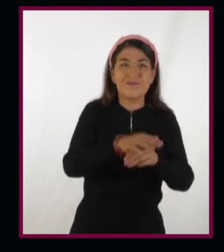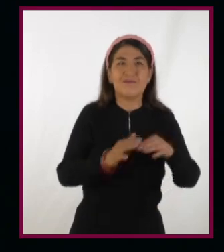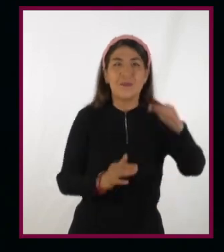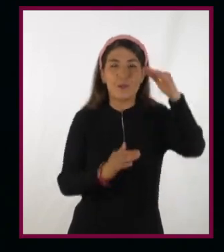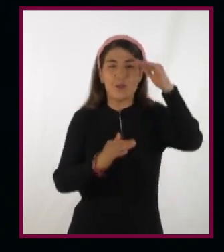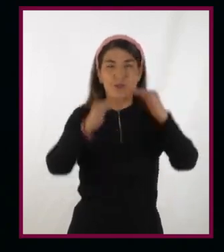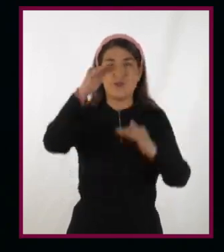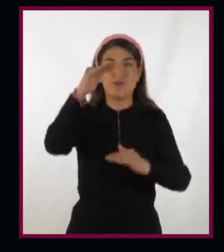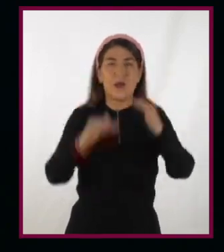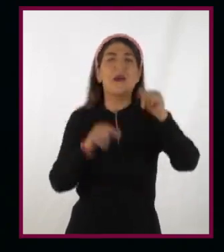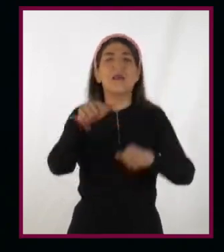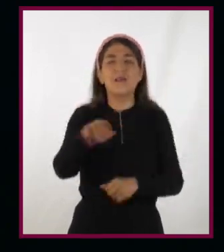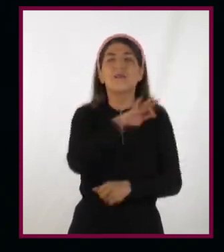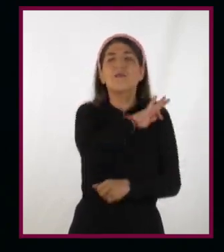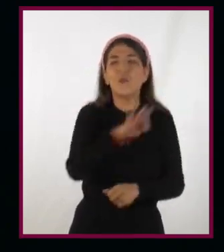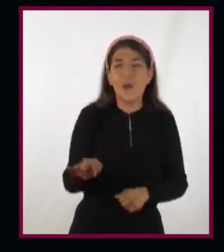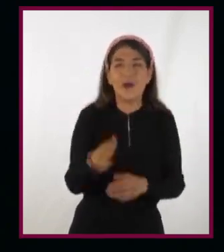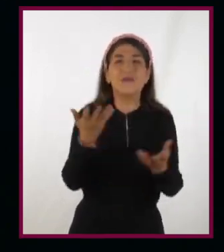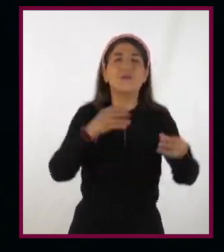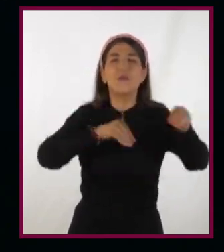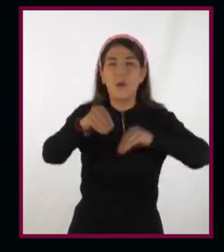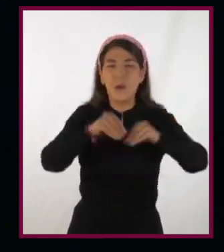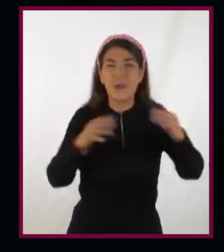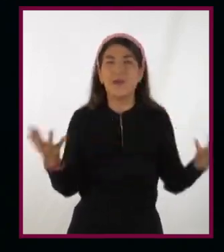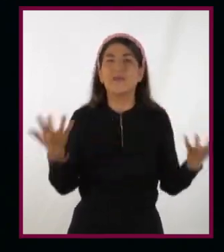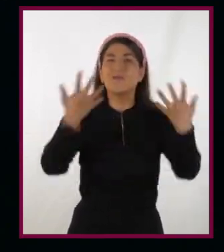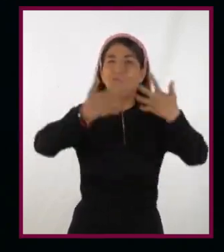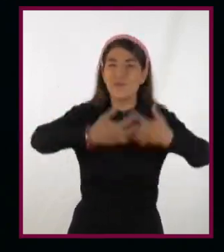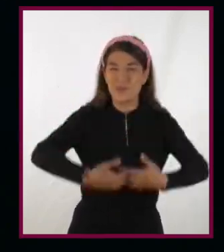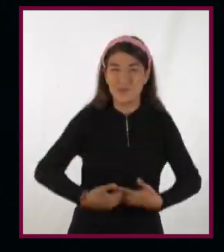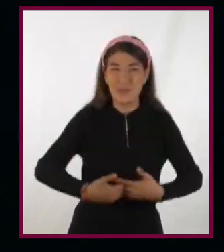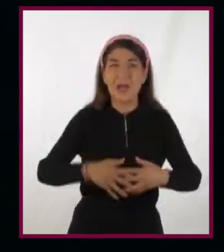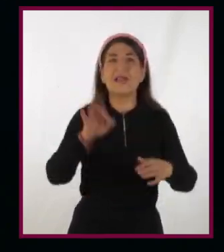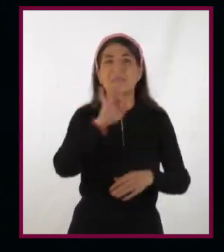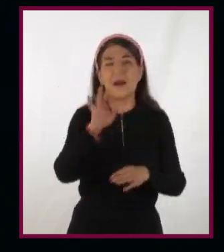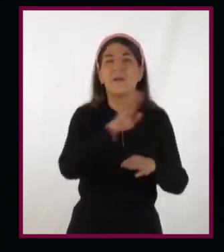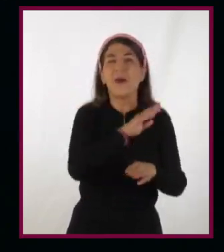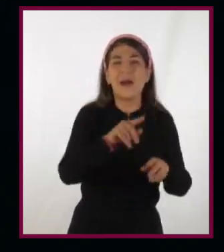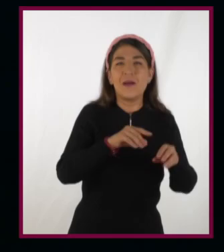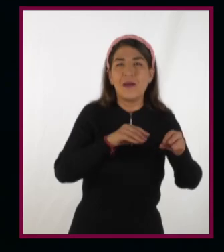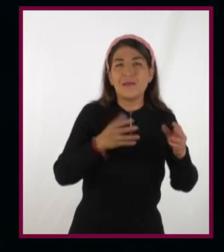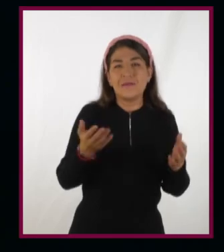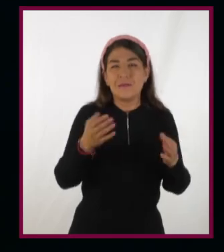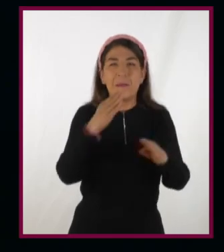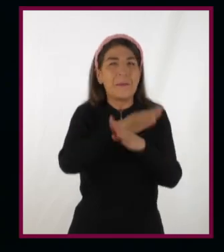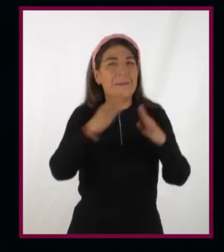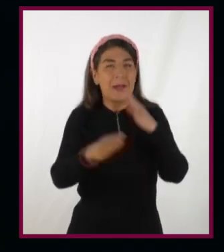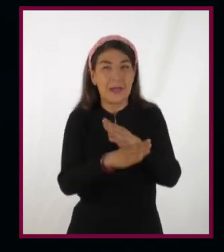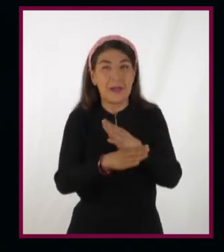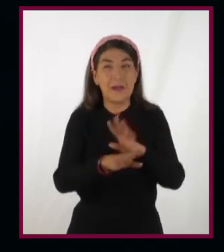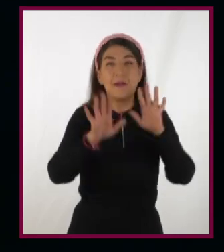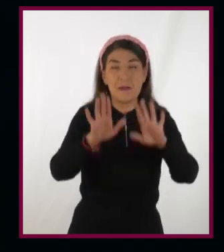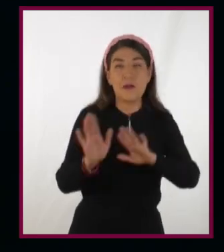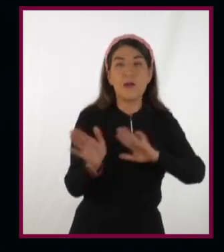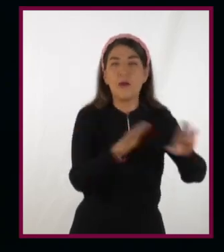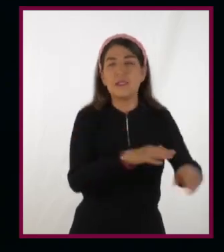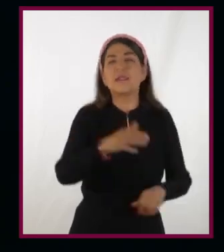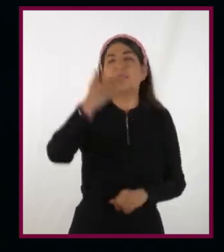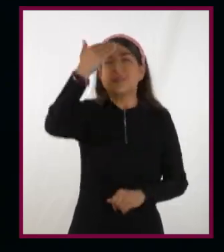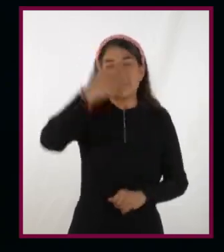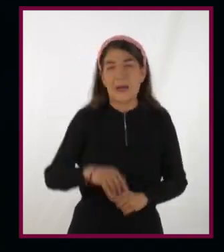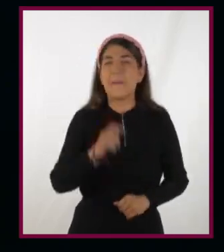fluido, entonces estas pueden provocar el movimiento del fluido, o sea, pueden hacer que fluya nuestro material fluido. En